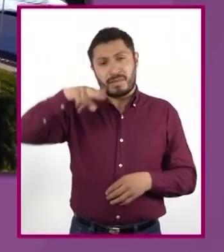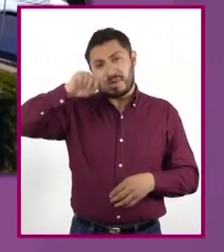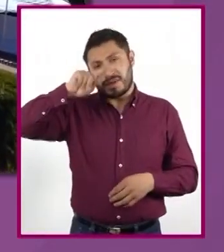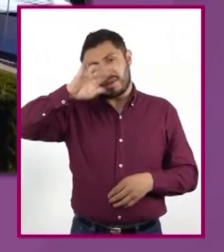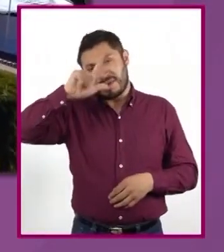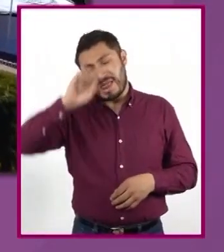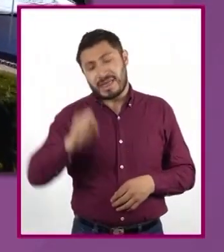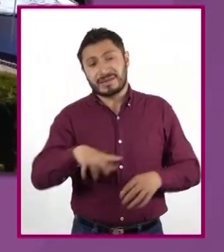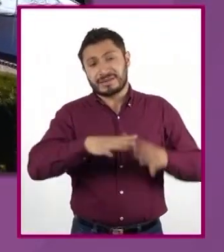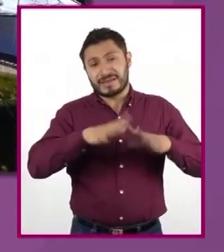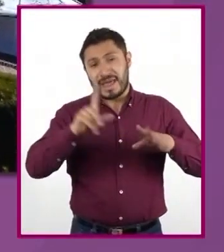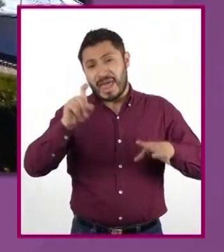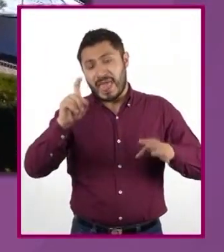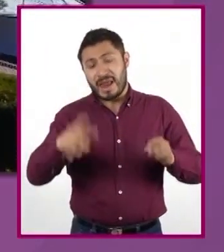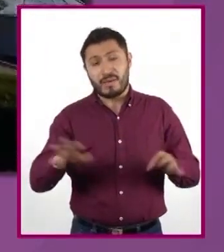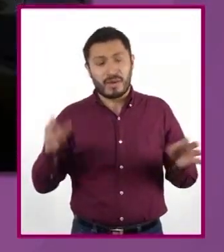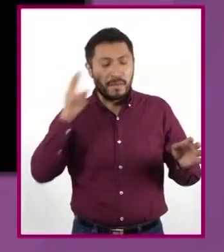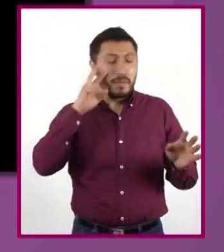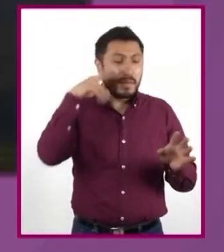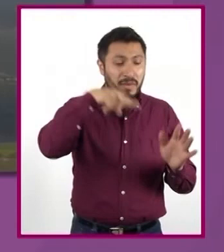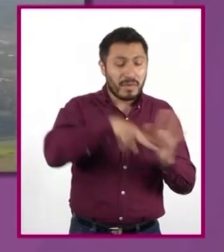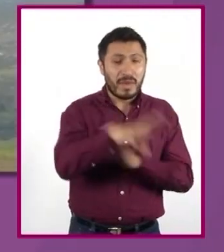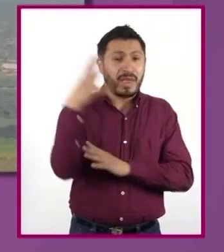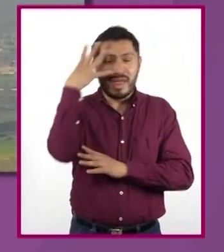aguas cristalinas.